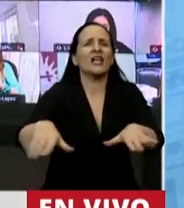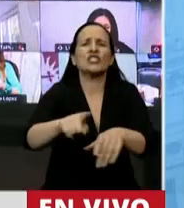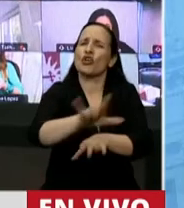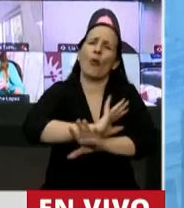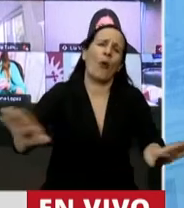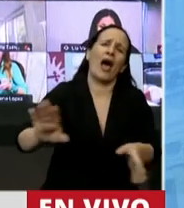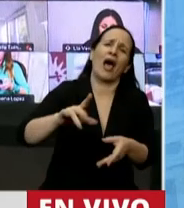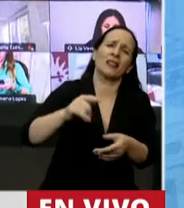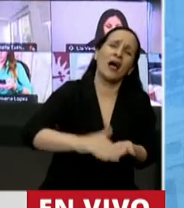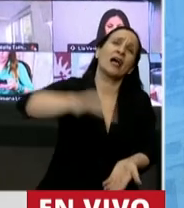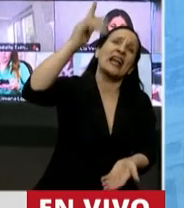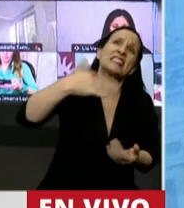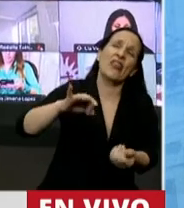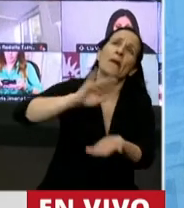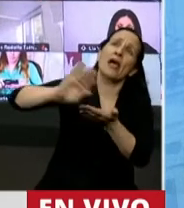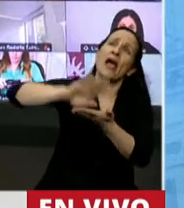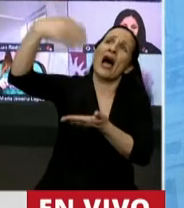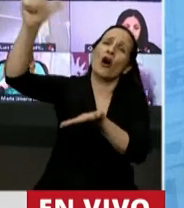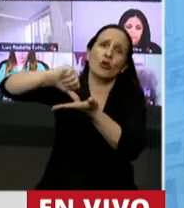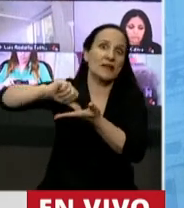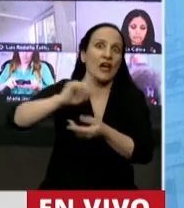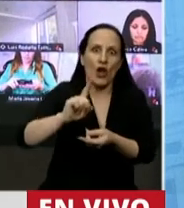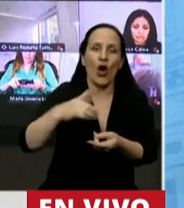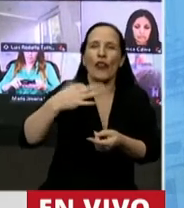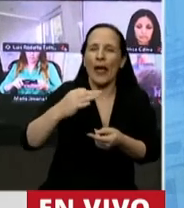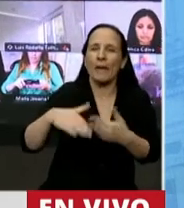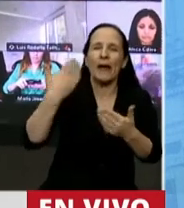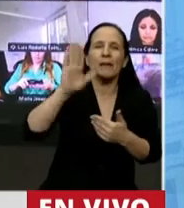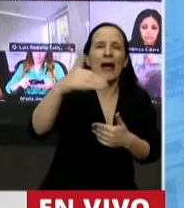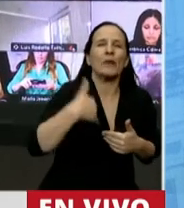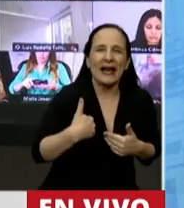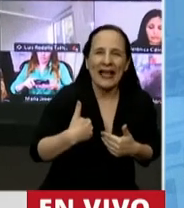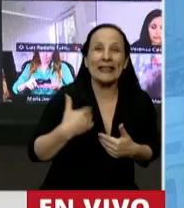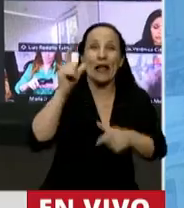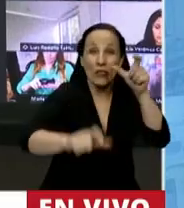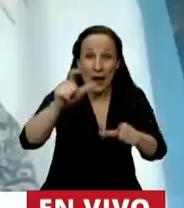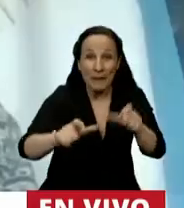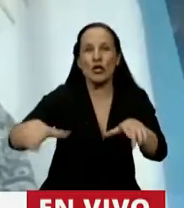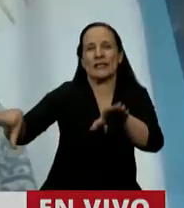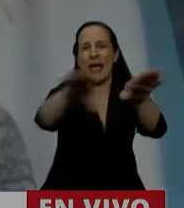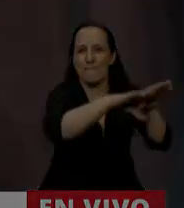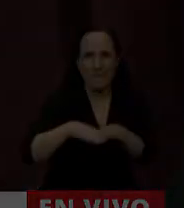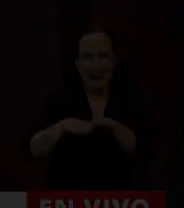por la deuda externa, sino una patria donde impere la justicia social. Muchas gracias. Gracias, diputada.